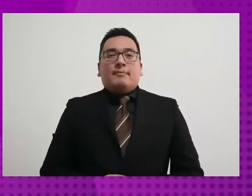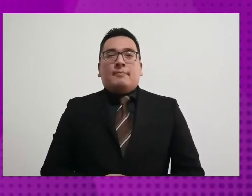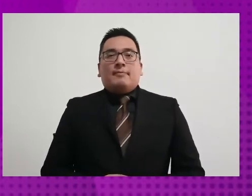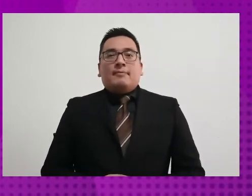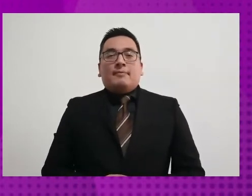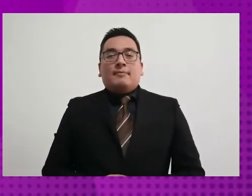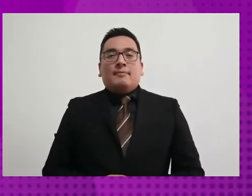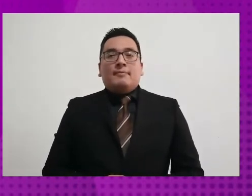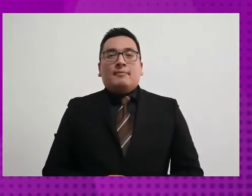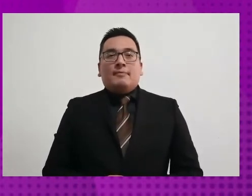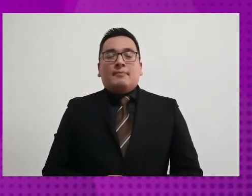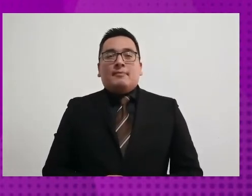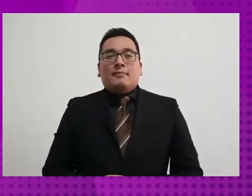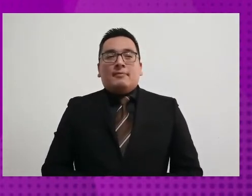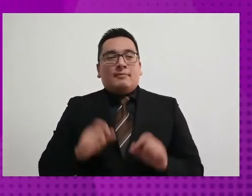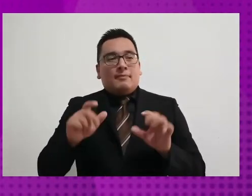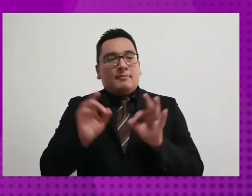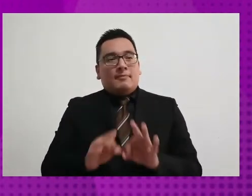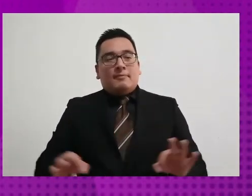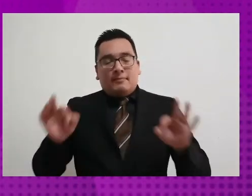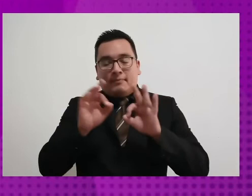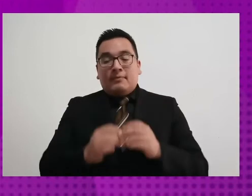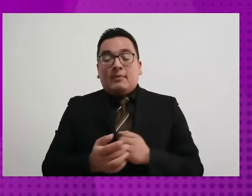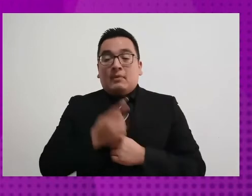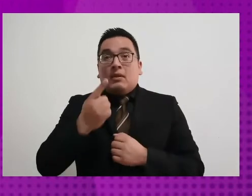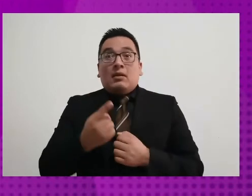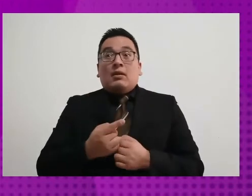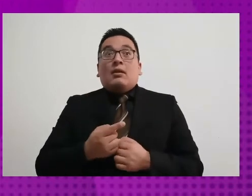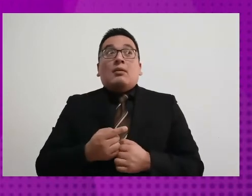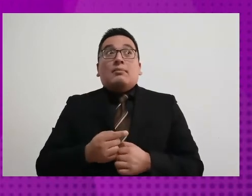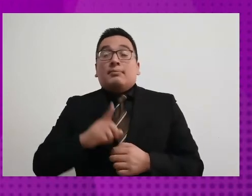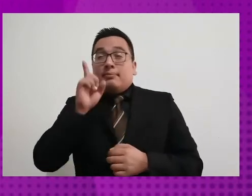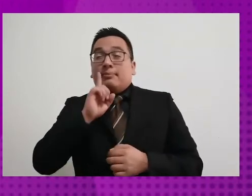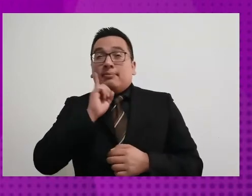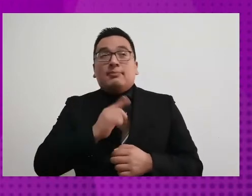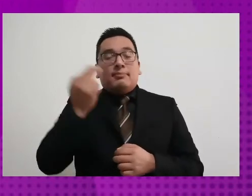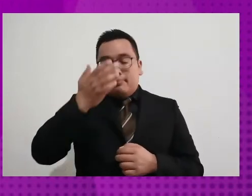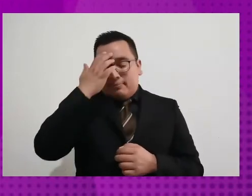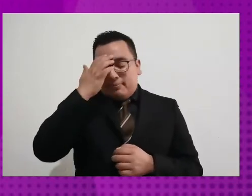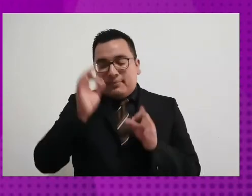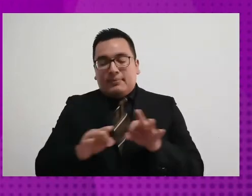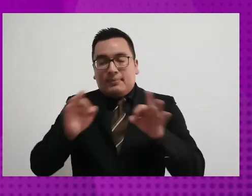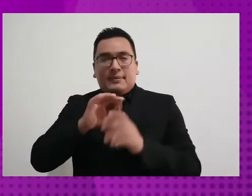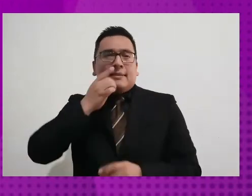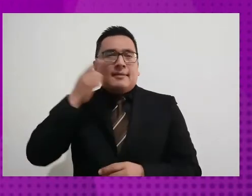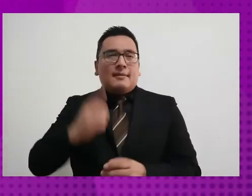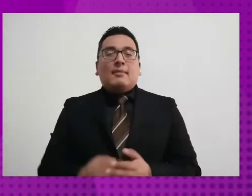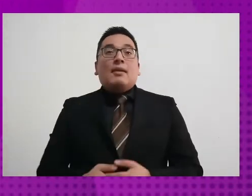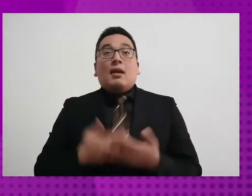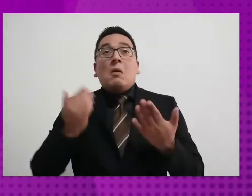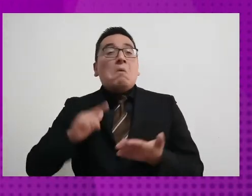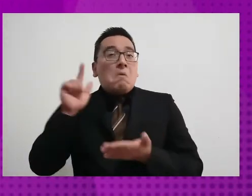postulado como candidato, y sobre todo la importancia de denunciar. O sea, todos estos mecanismos que se